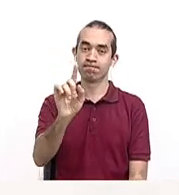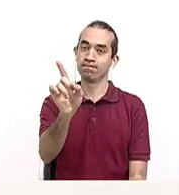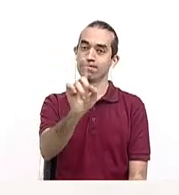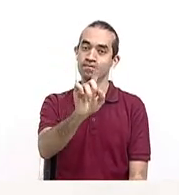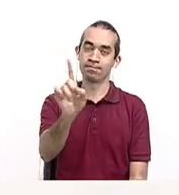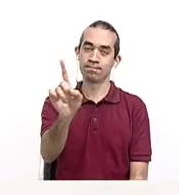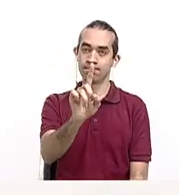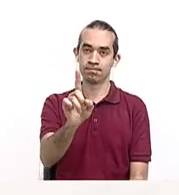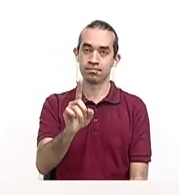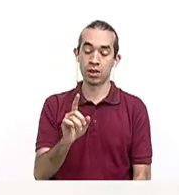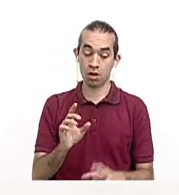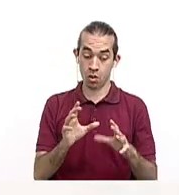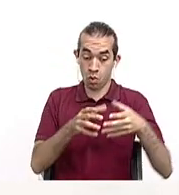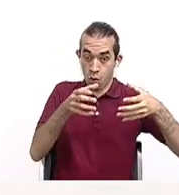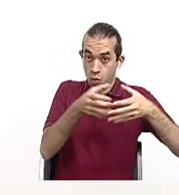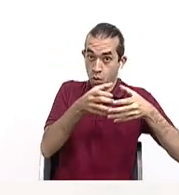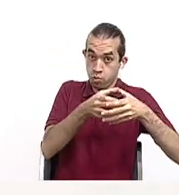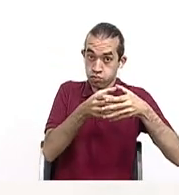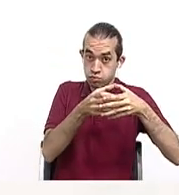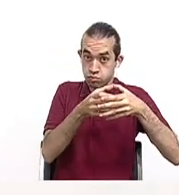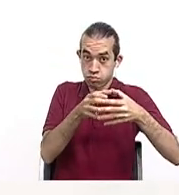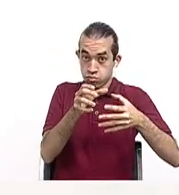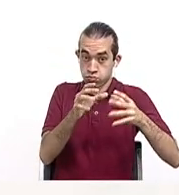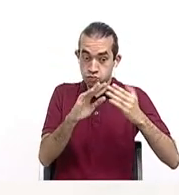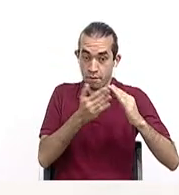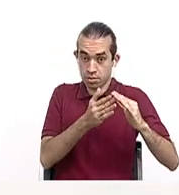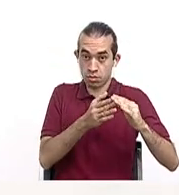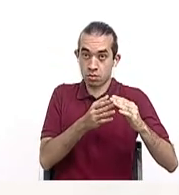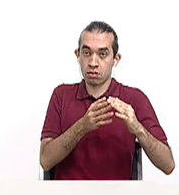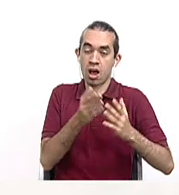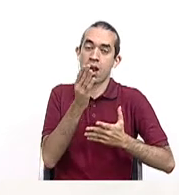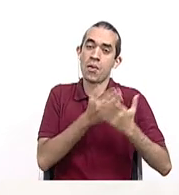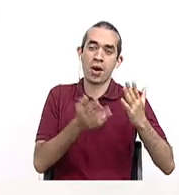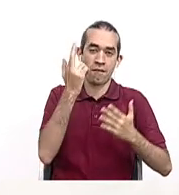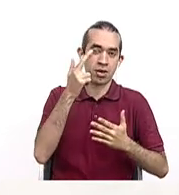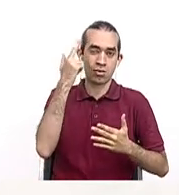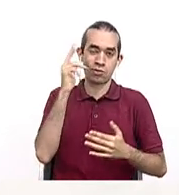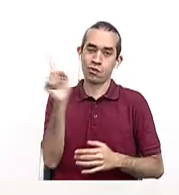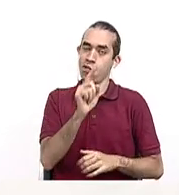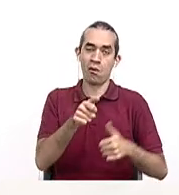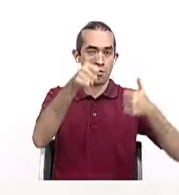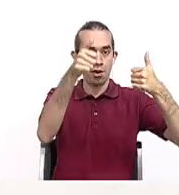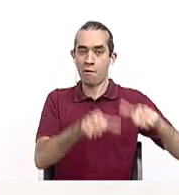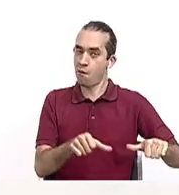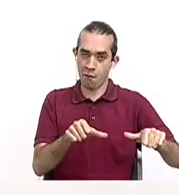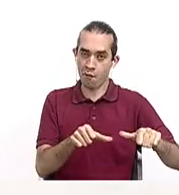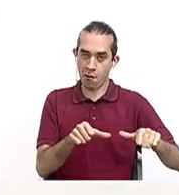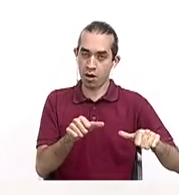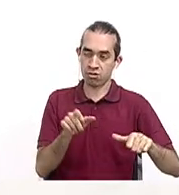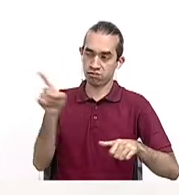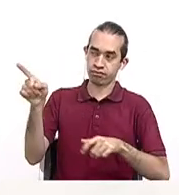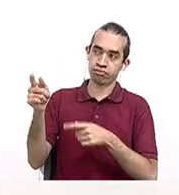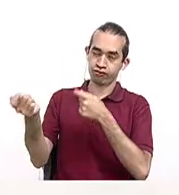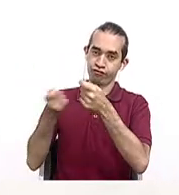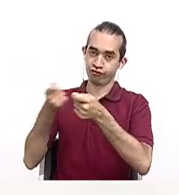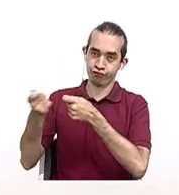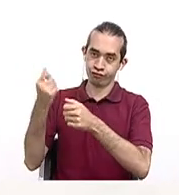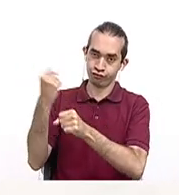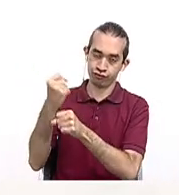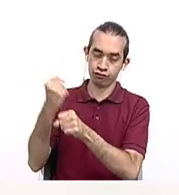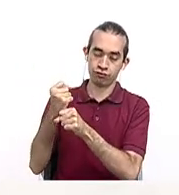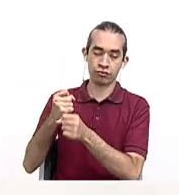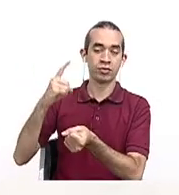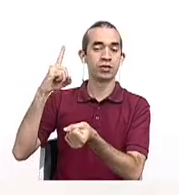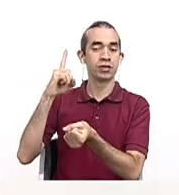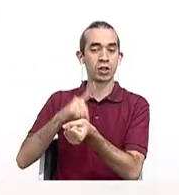había un sector de la población que por una u otra razón no estaba de acuerdo con la gestión del doctor calderón guardia ni tampoco